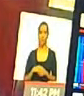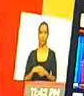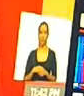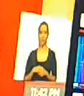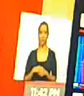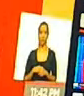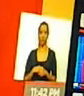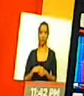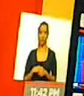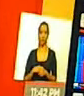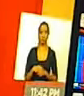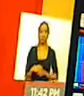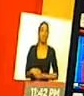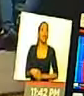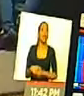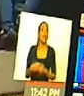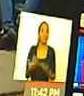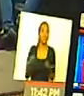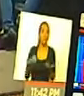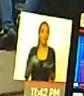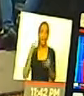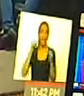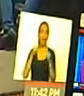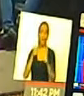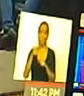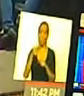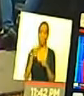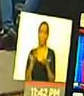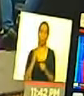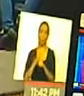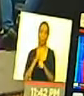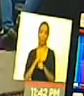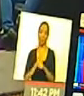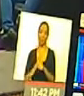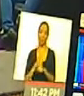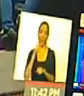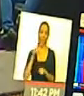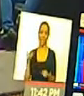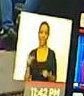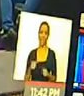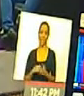fácil. Y que era que lo ponga emprendimiento. Una gente que estaba ahí.